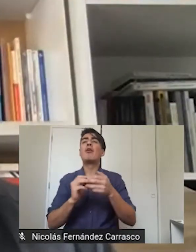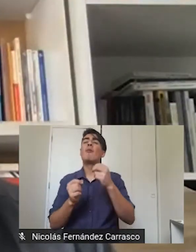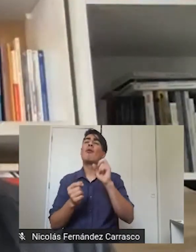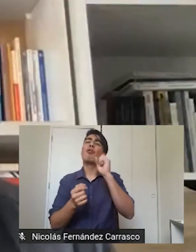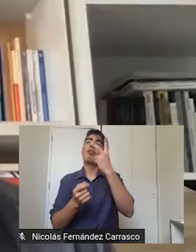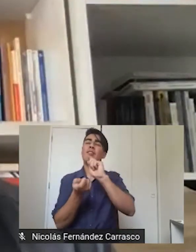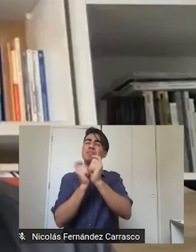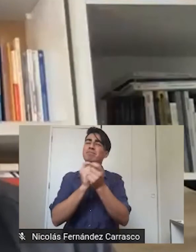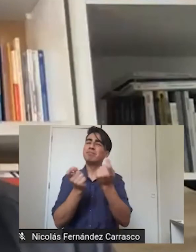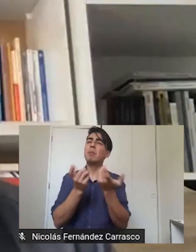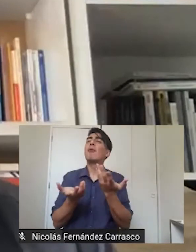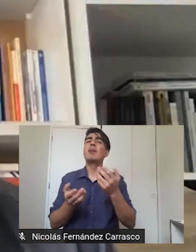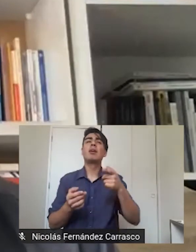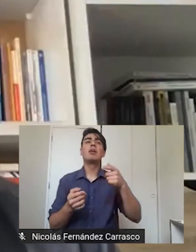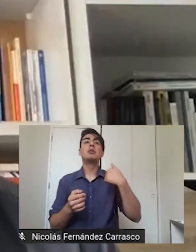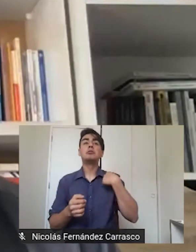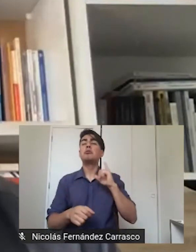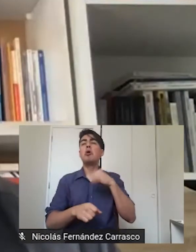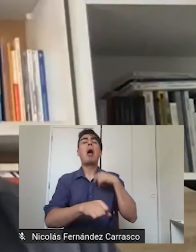lo migratorio,